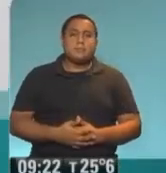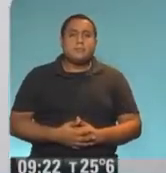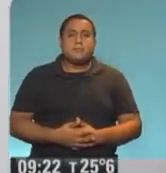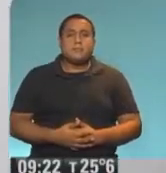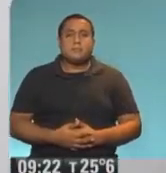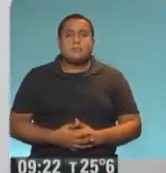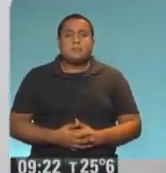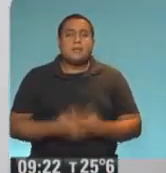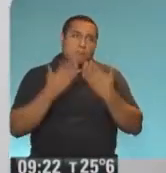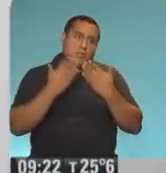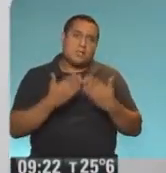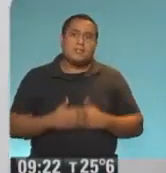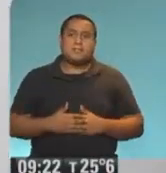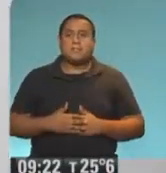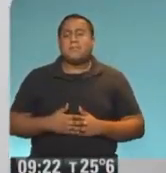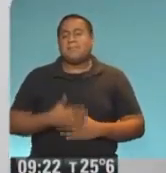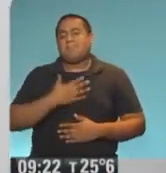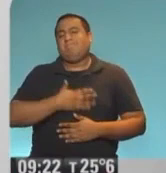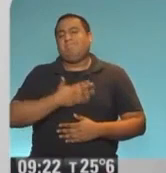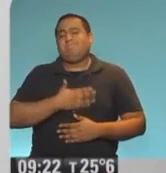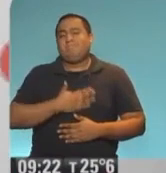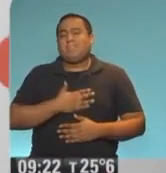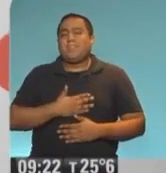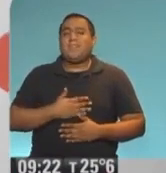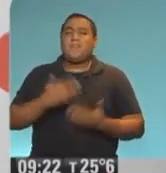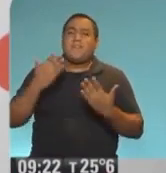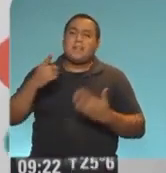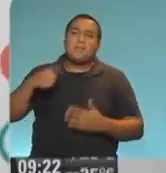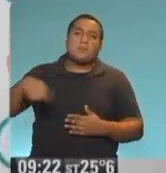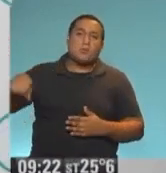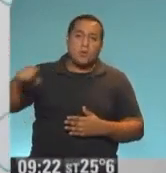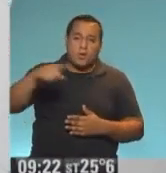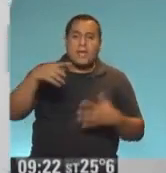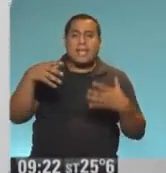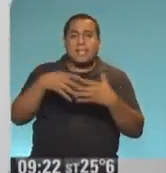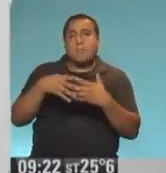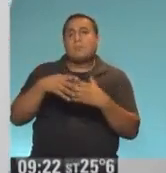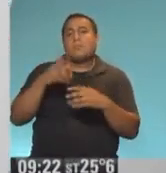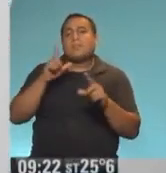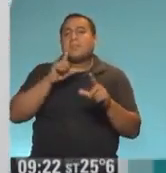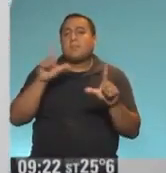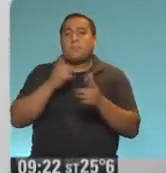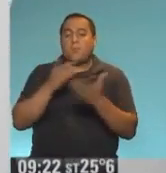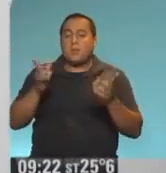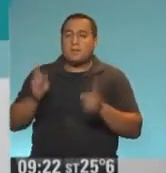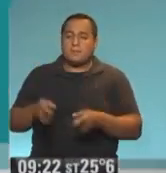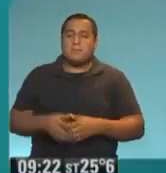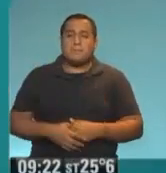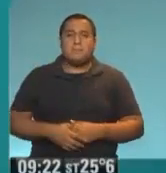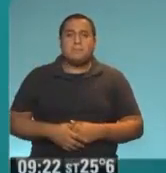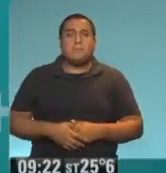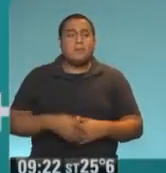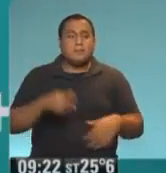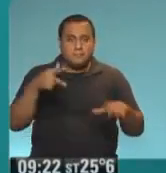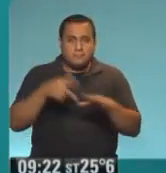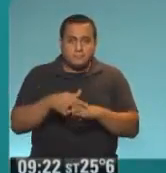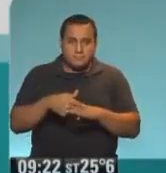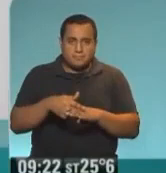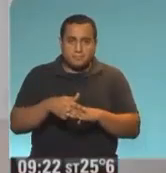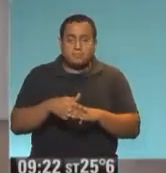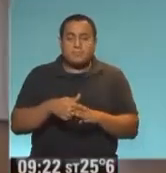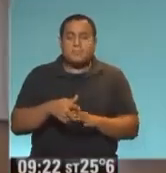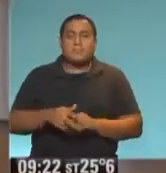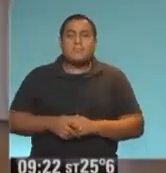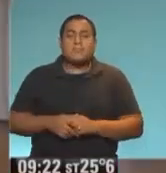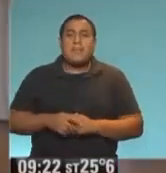Ginés. Muchas gracias. Gracias, grande, Natalia, y felicidad para usted y todo el equipo de la TV Pública. Muy bien. Hacemos una pausa luego de